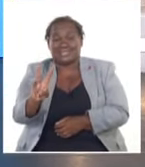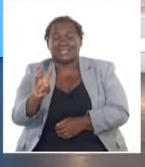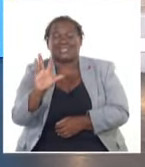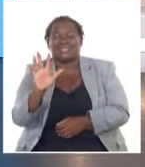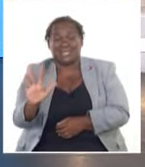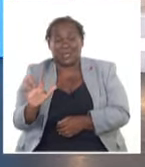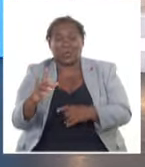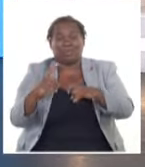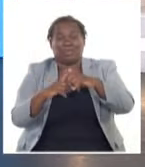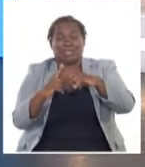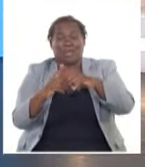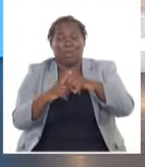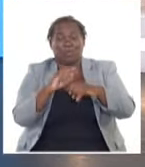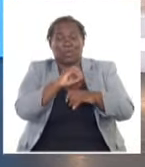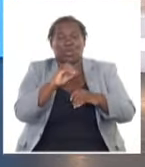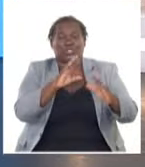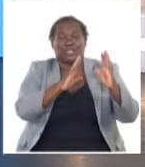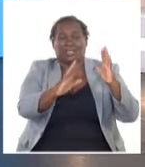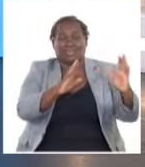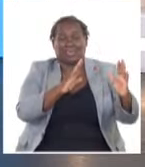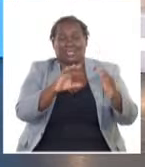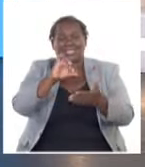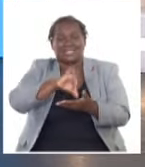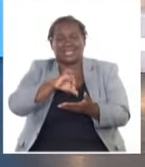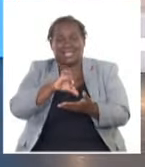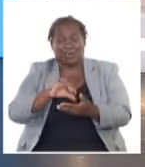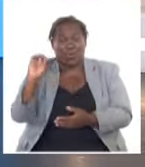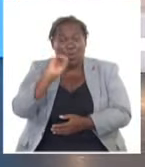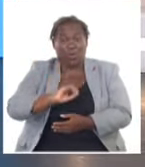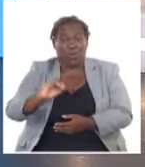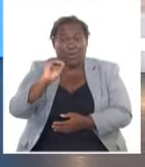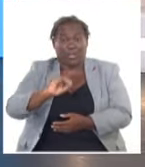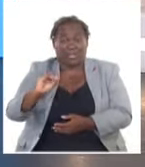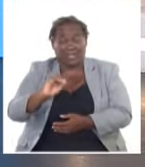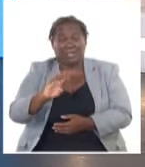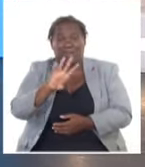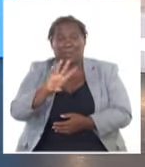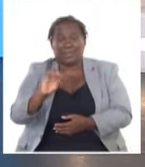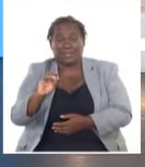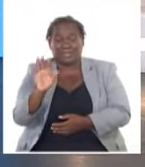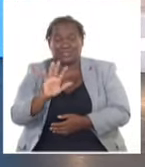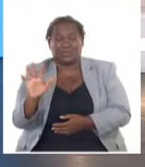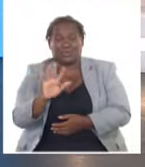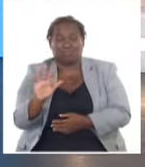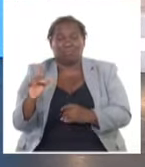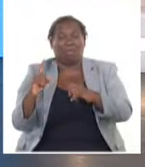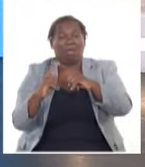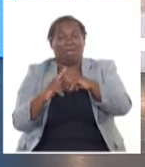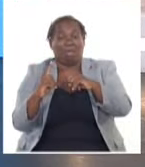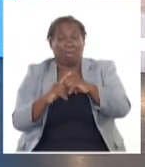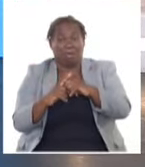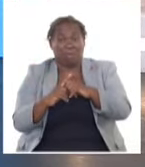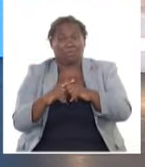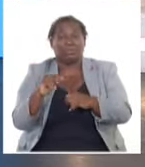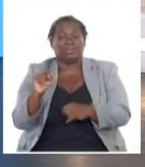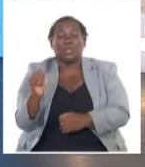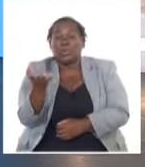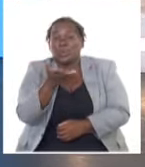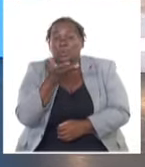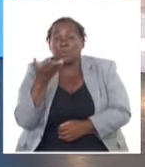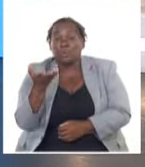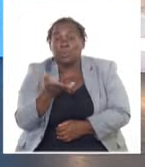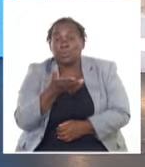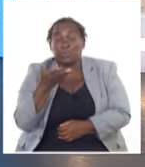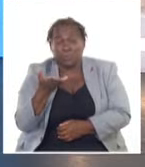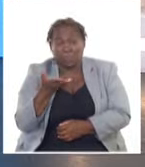por hora en el occidente y centro, en la región oriental entre 40 y 55 kilómetros por hora con rachas superiores principalmente en